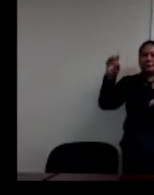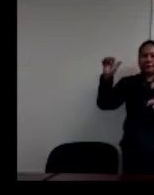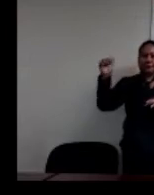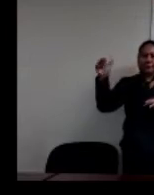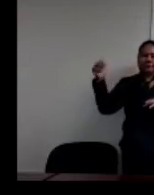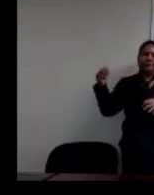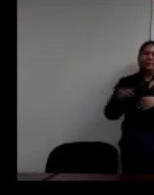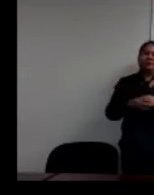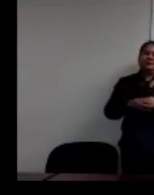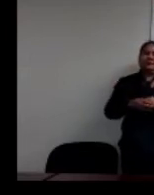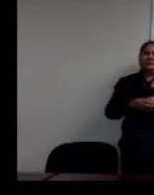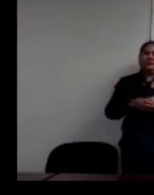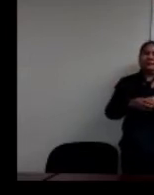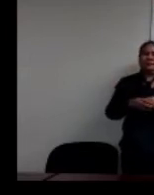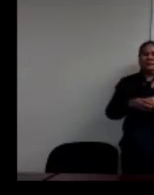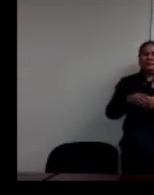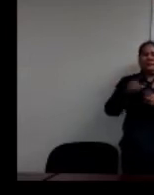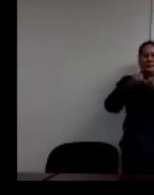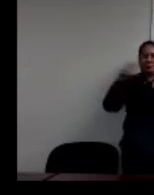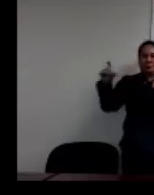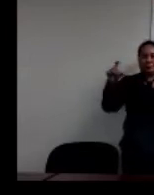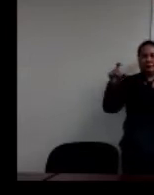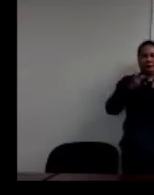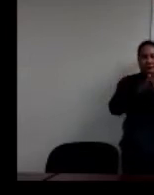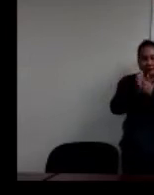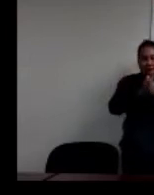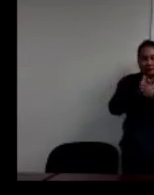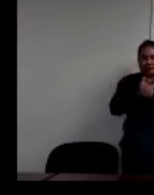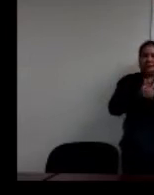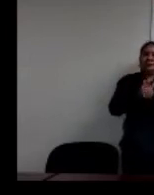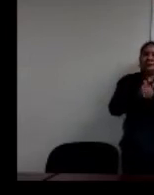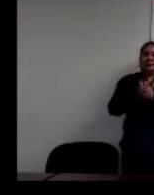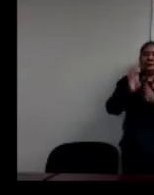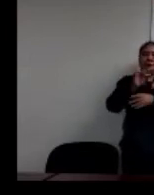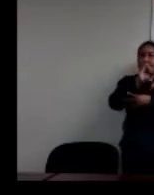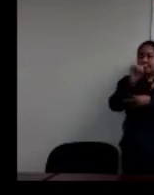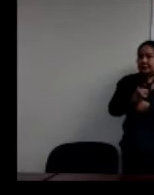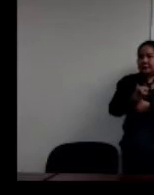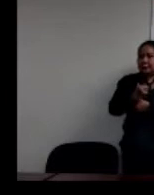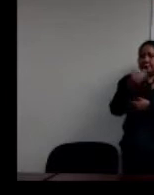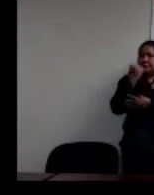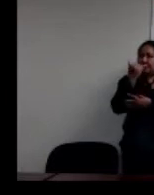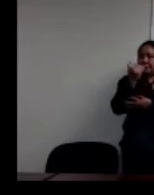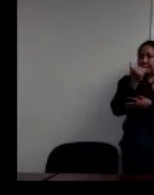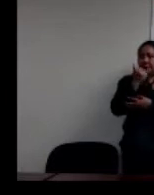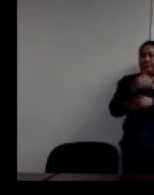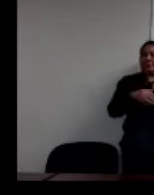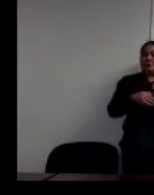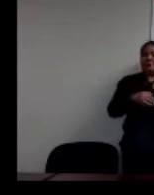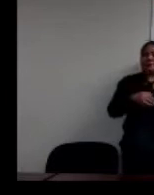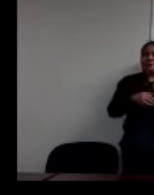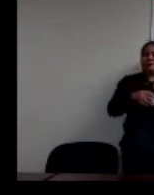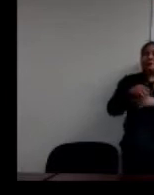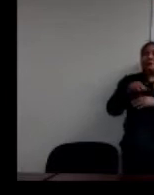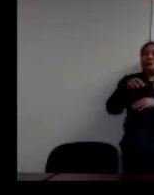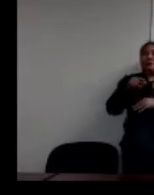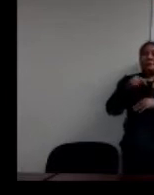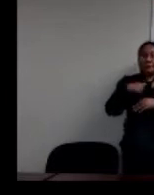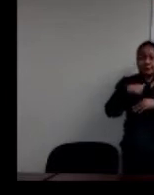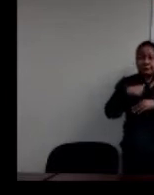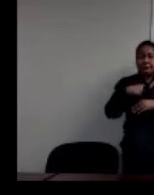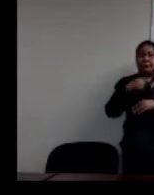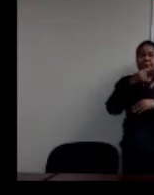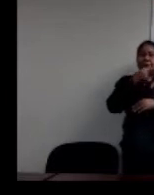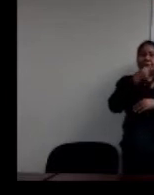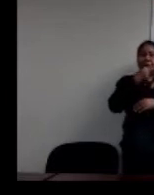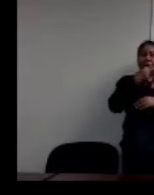no me puede sustituir jamás un alimento. Entonces, si yo le doy una barra de chocolate en lugar de alimento, obvio que